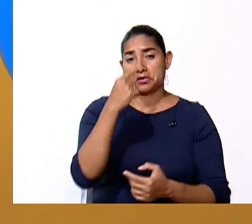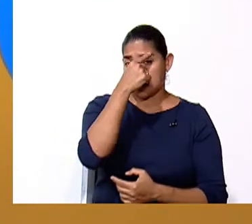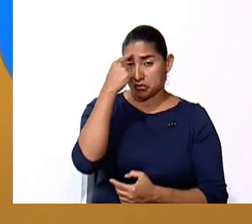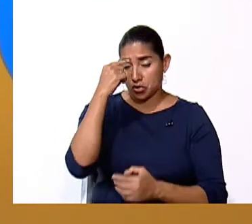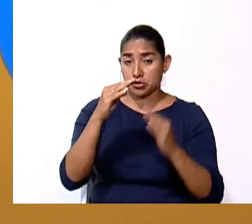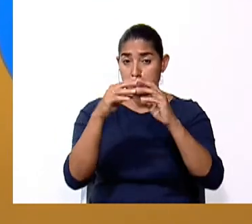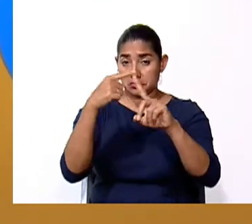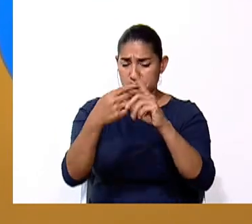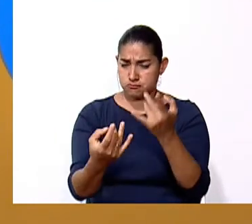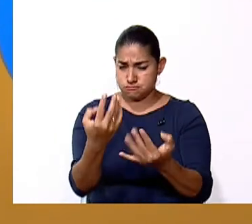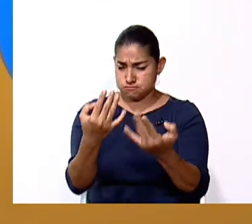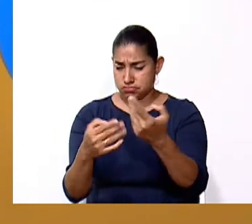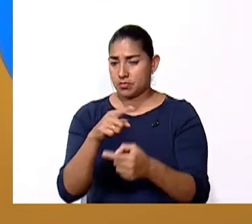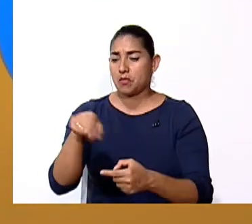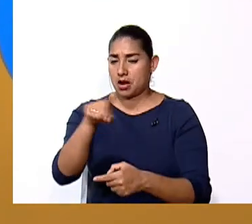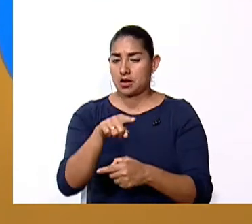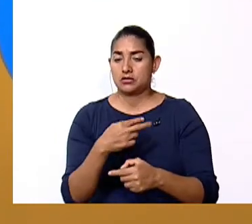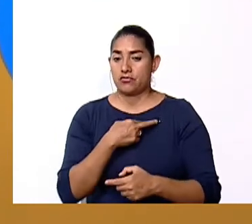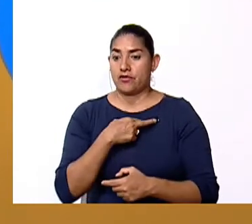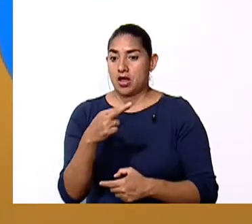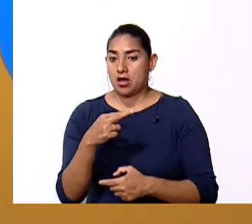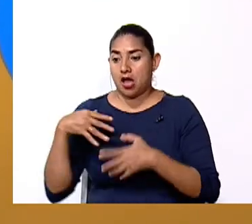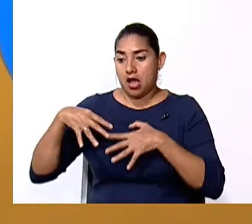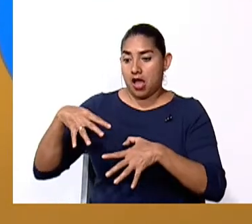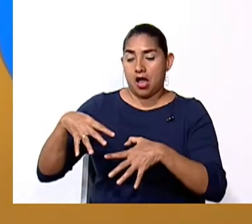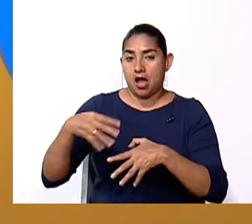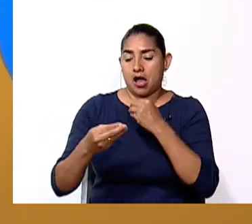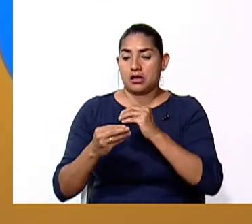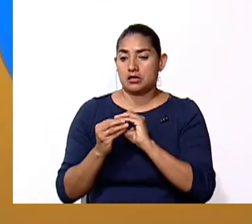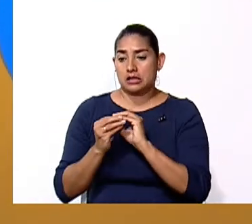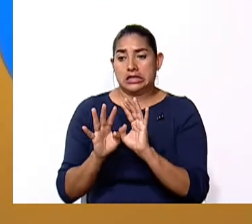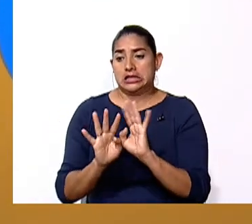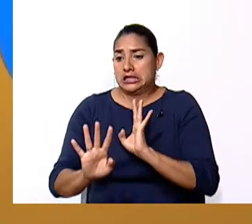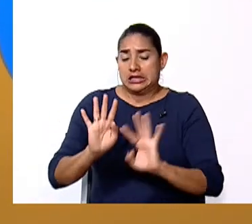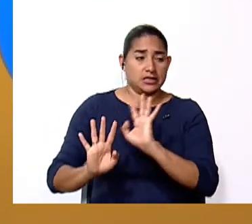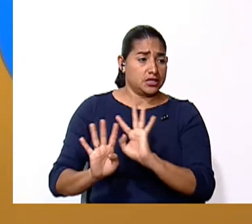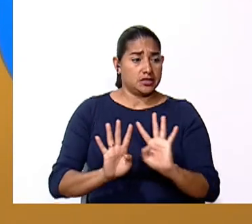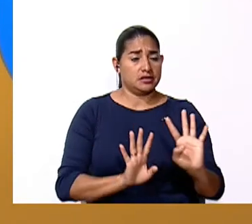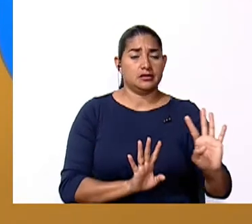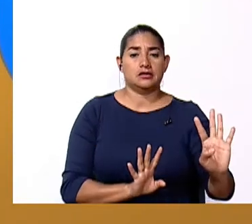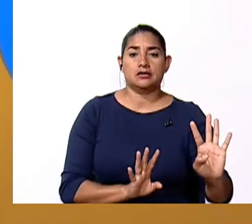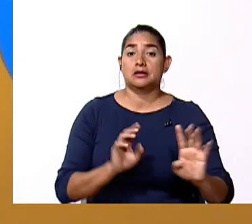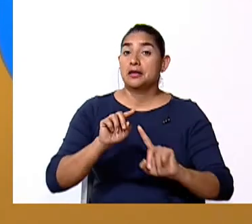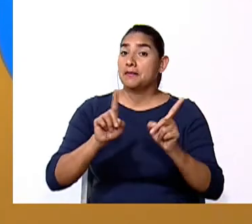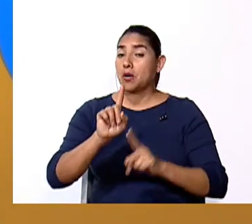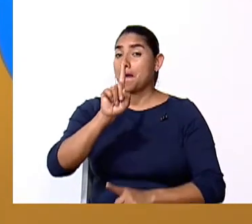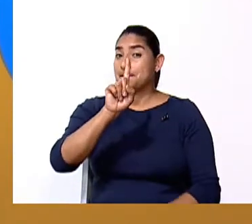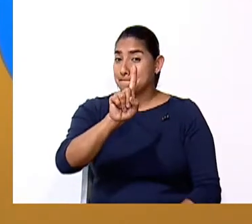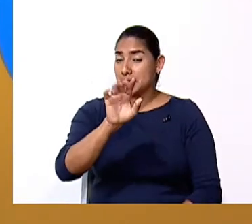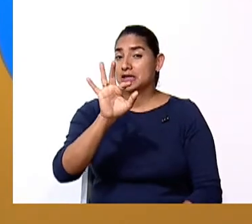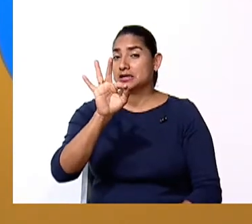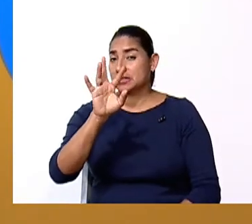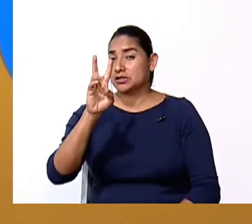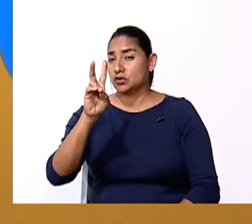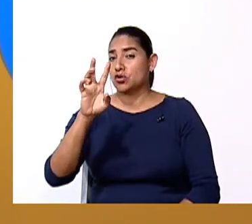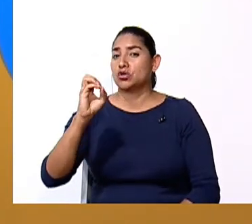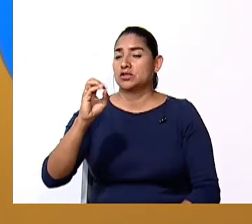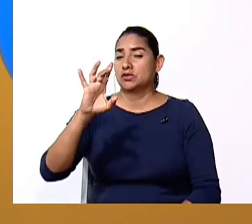menos por todas las situaciones que se venían dando con los enfrentamientos de los españoles.